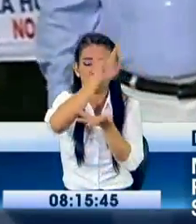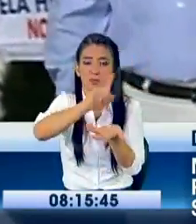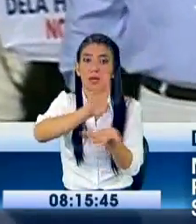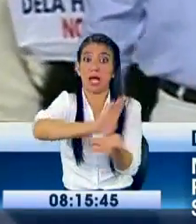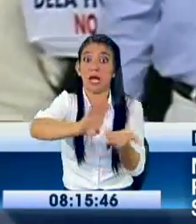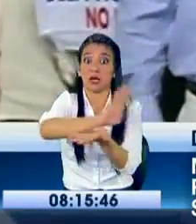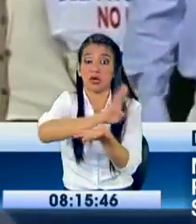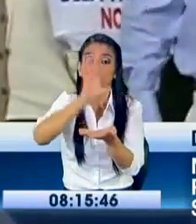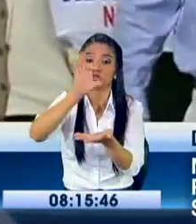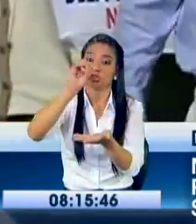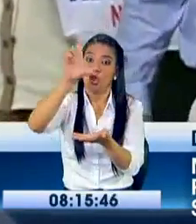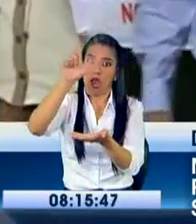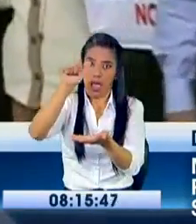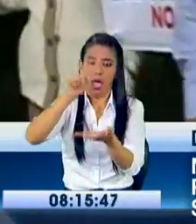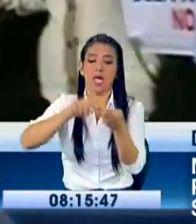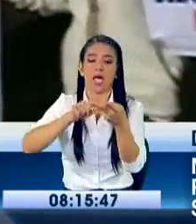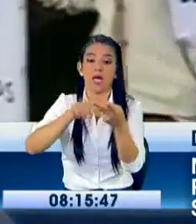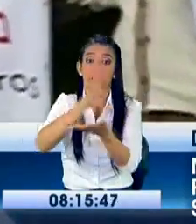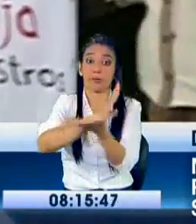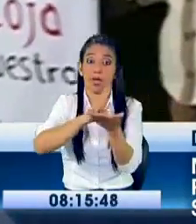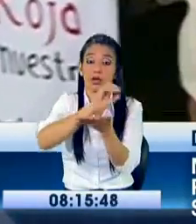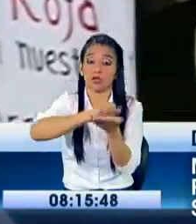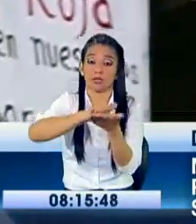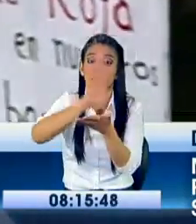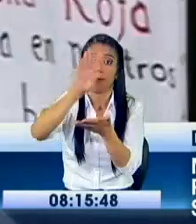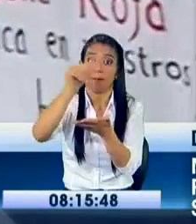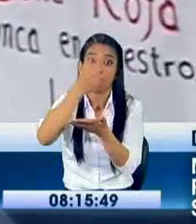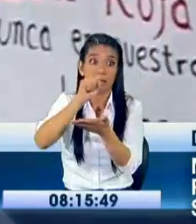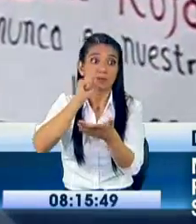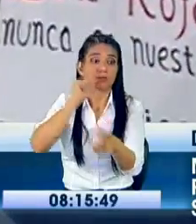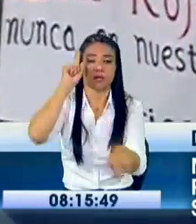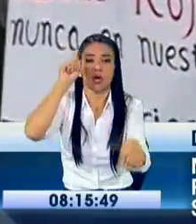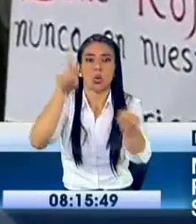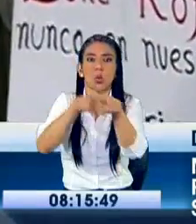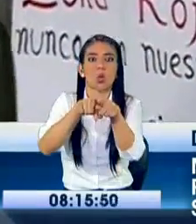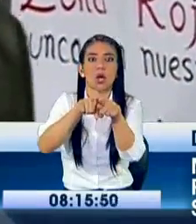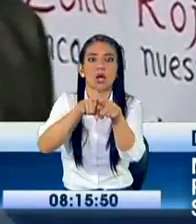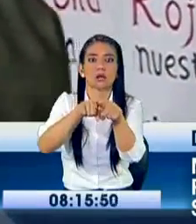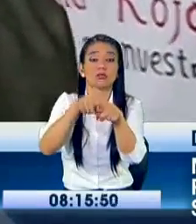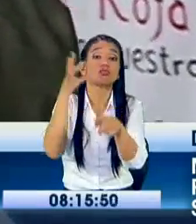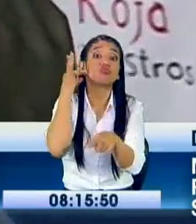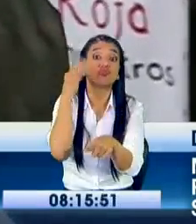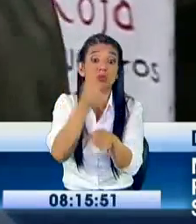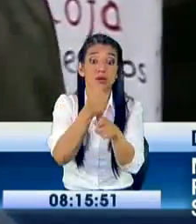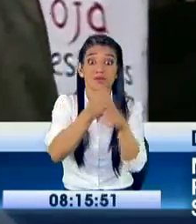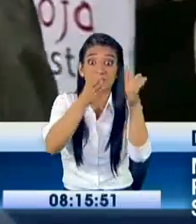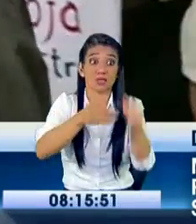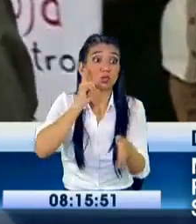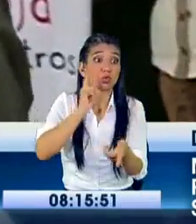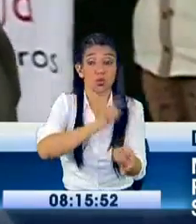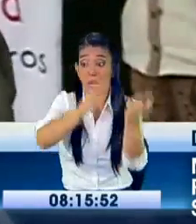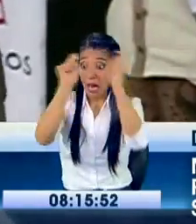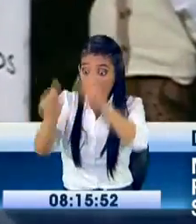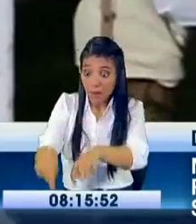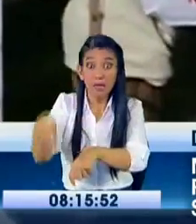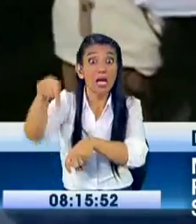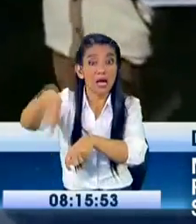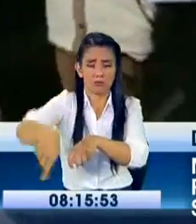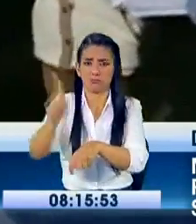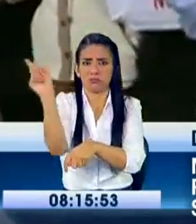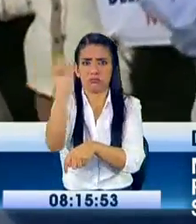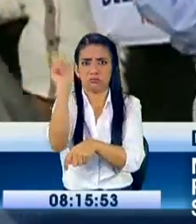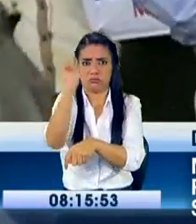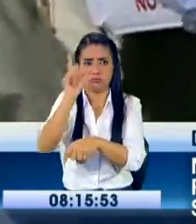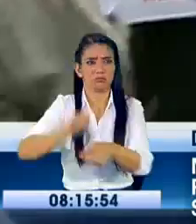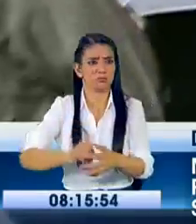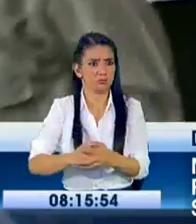trabajadoras sexuales. Muy bien, Sofi, es exactamente lo que busca la población, lo que hemos escuchado de nuestros vecinos. Ya sabremos qué decisiones se toman.